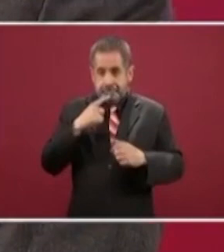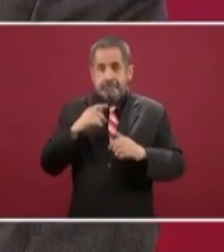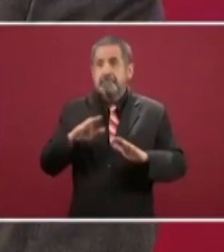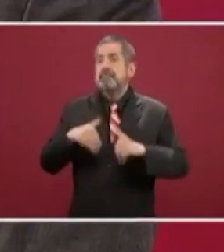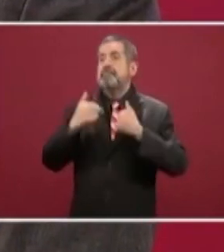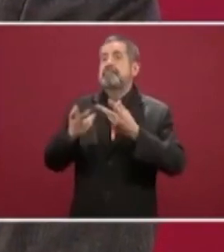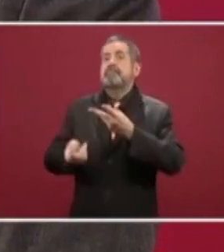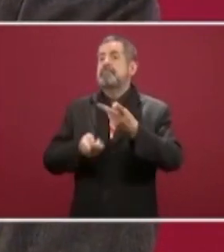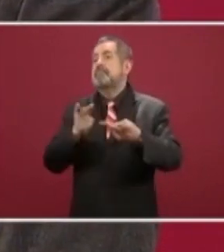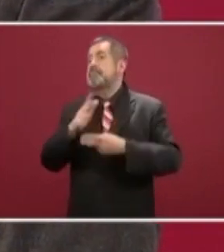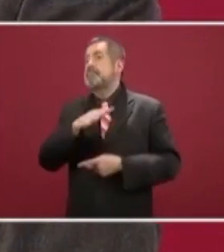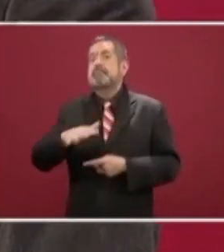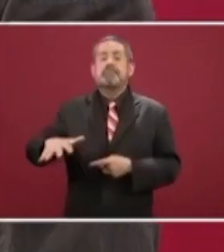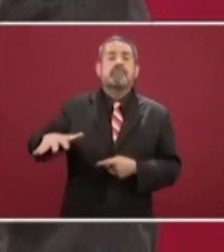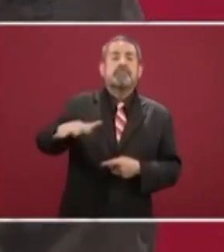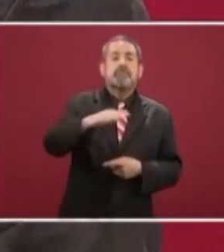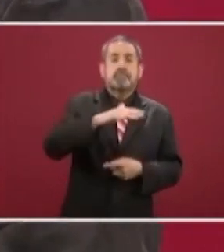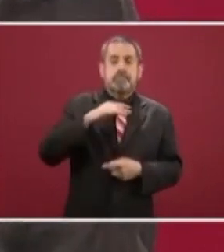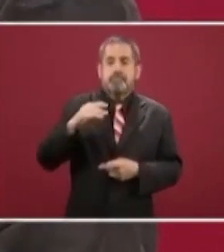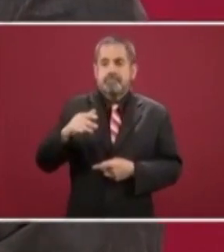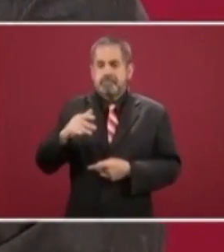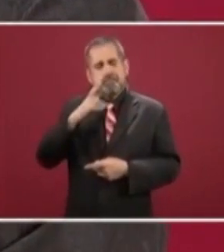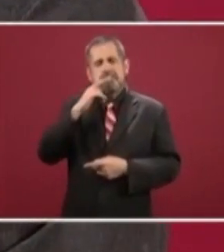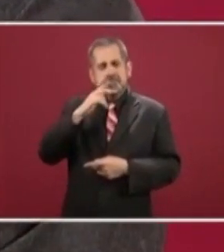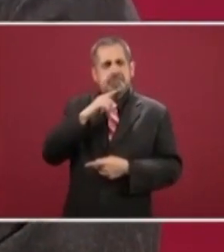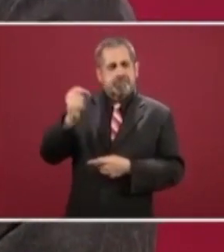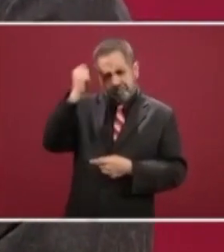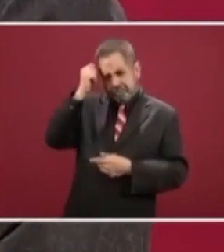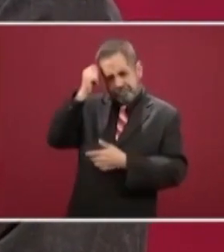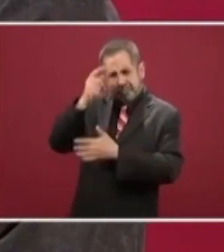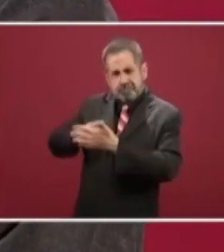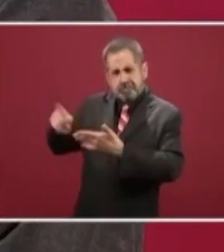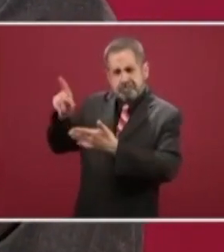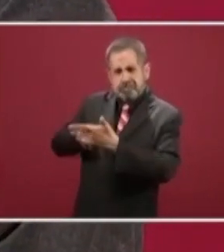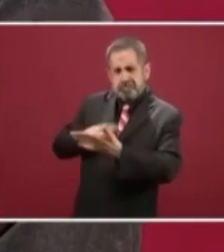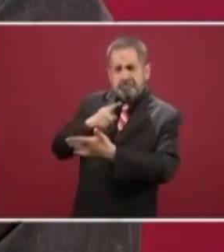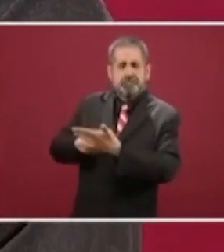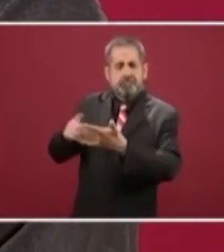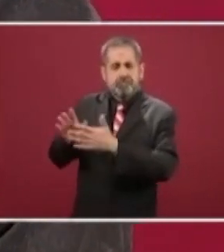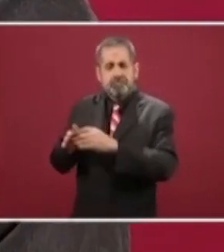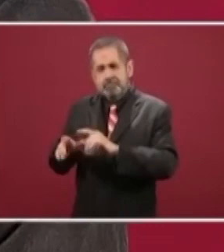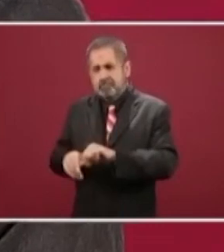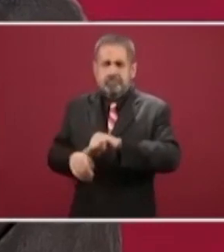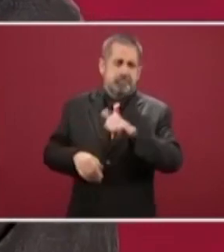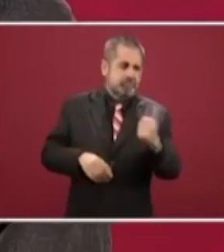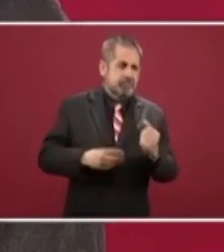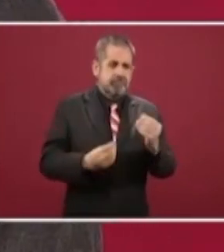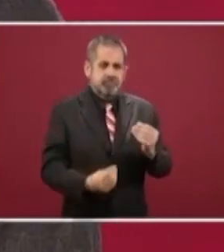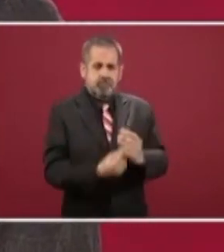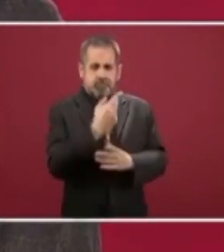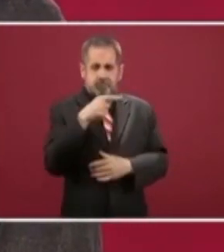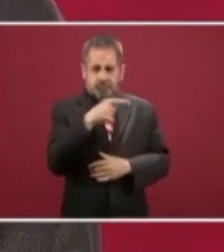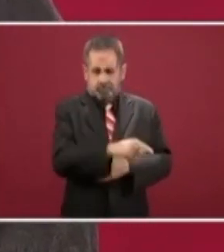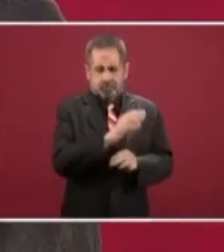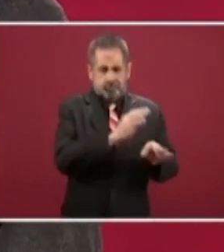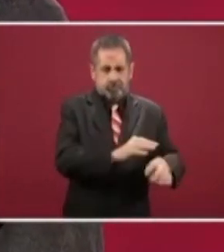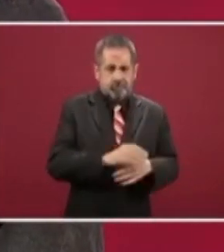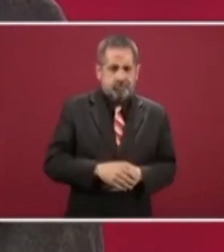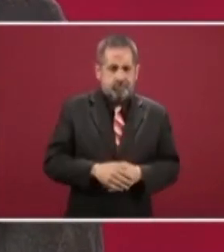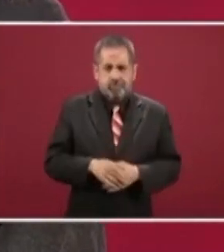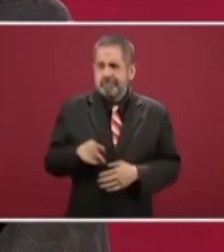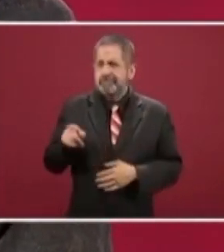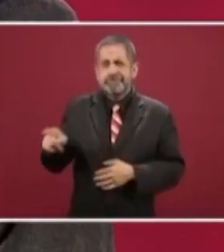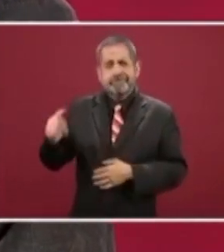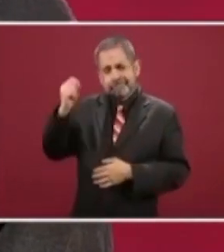decidieron que se debía cancelar el proyecto de Texcoco por